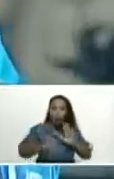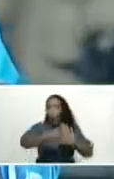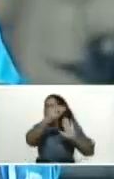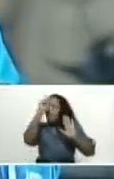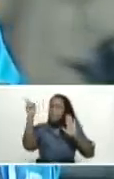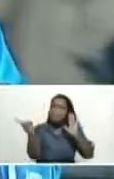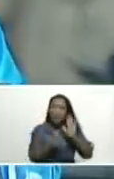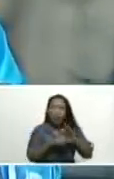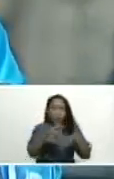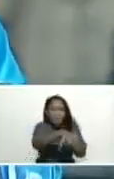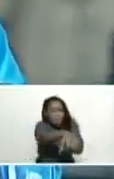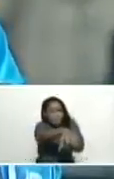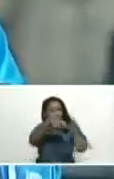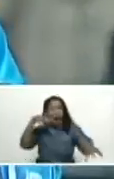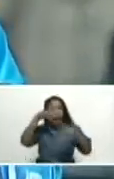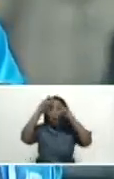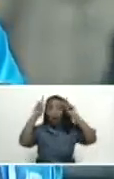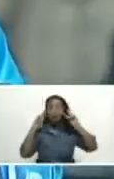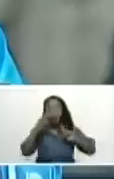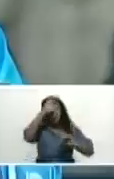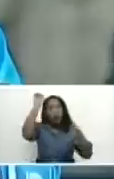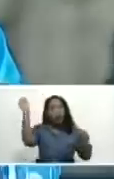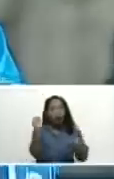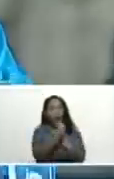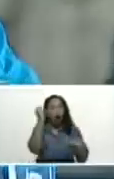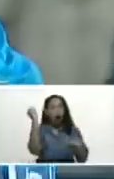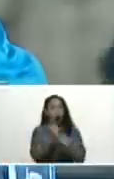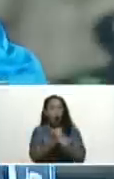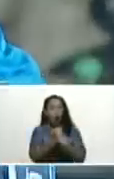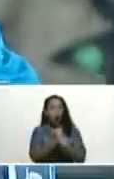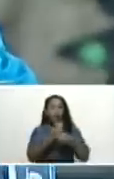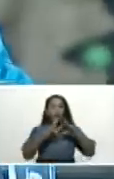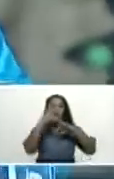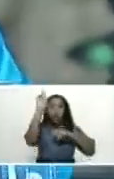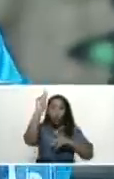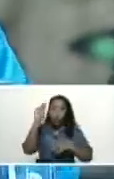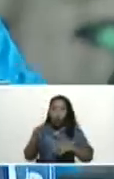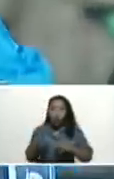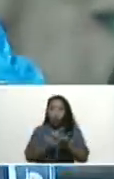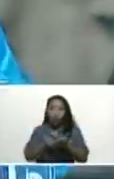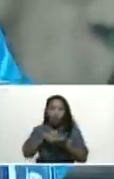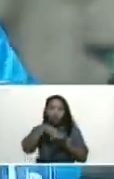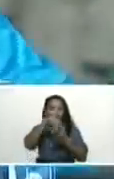absolutamente mayoritaria, honesta, trabajadora, que todos los días se levanta